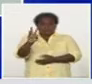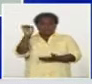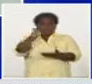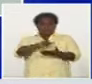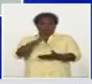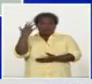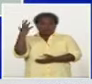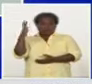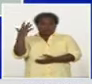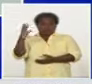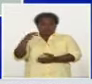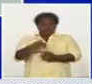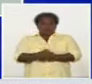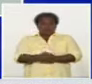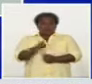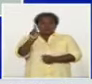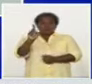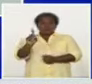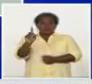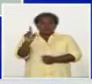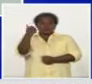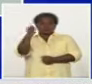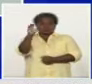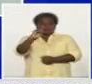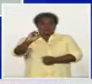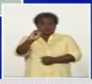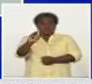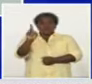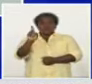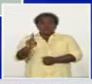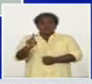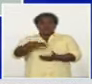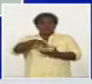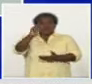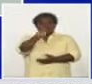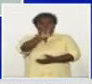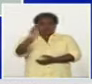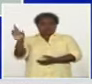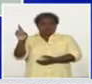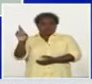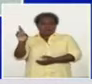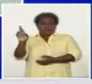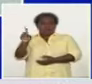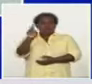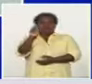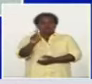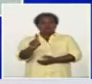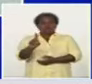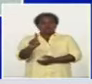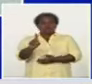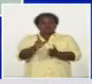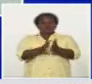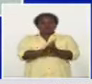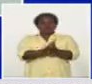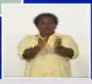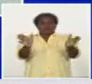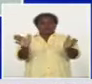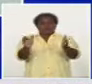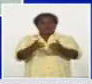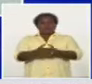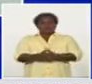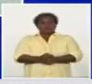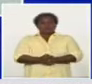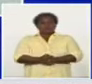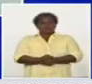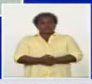importados, uno de 10 de octubre, uno de Plaza de la Revolución y uno de San Miguel del Padrón,